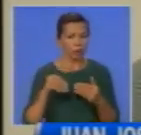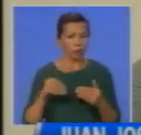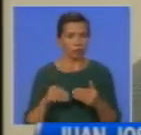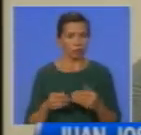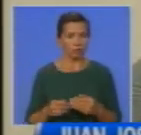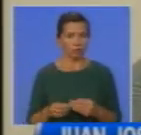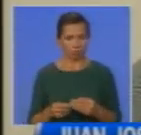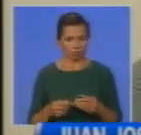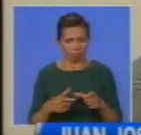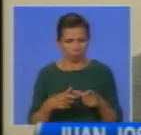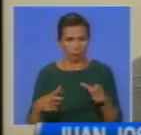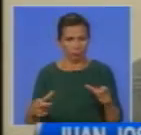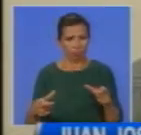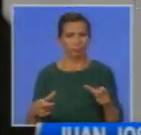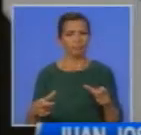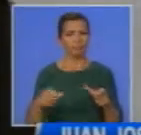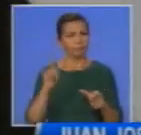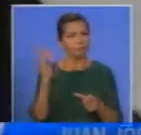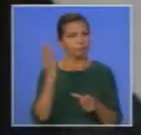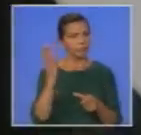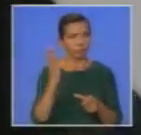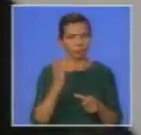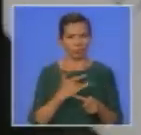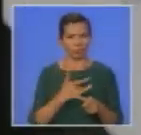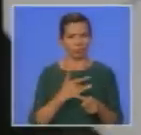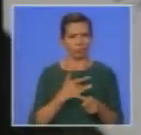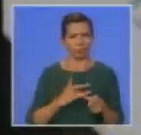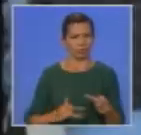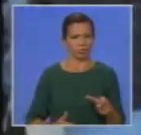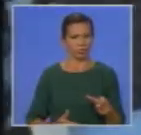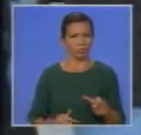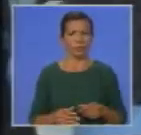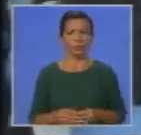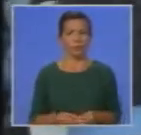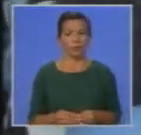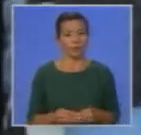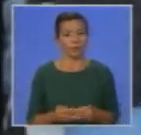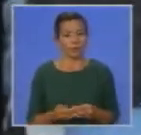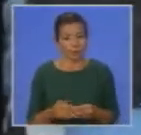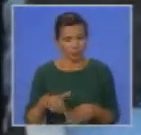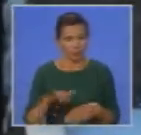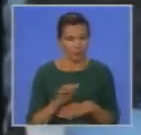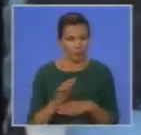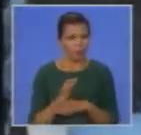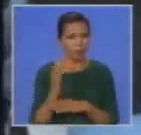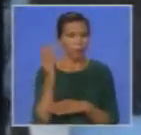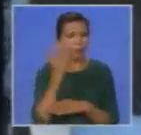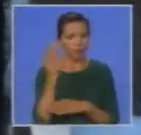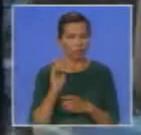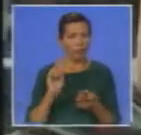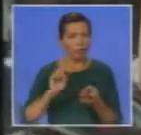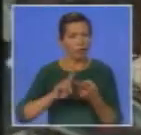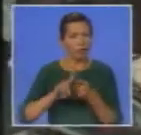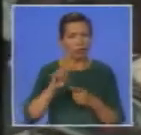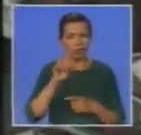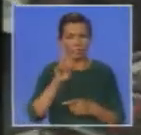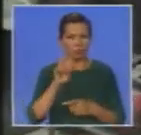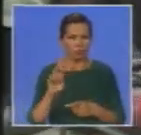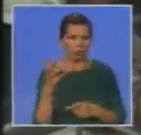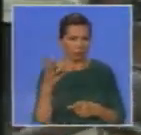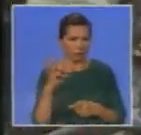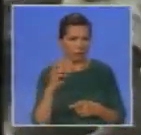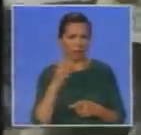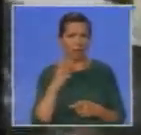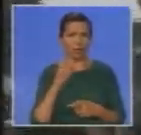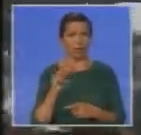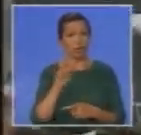que tiene el bono entregado a los maestros. Según cifras del Fondo de Cesantía del Magisterio Ecuatoriano, hasta el año 2016, alrededor de